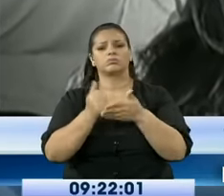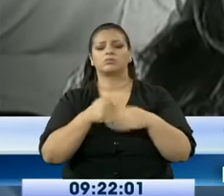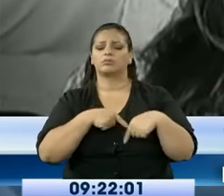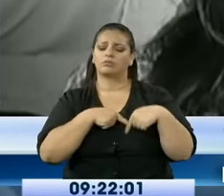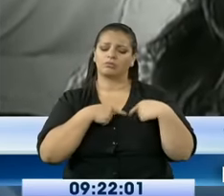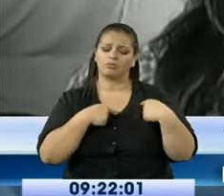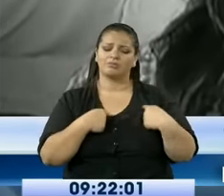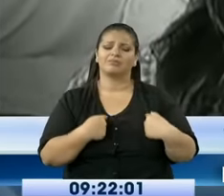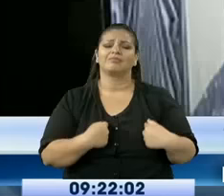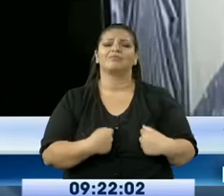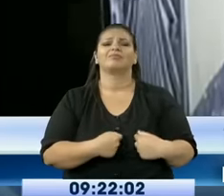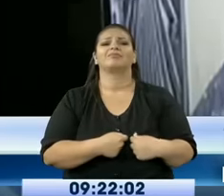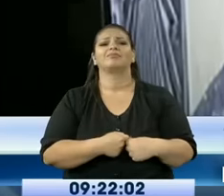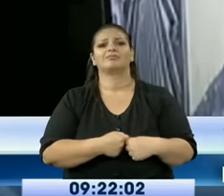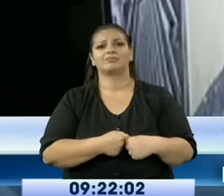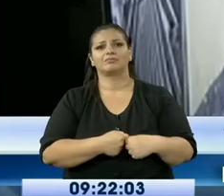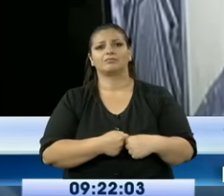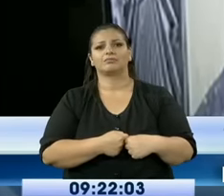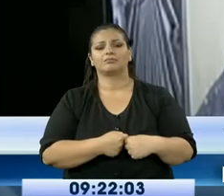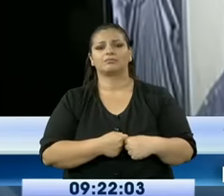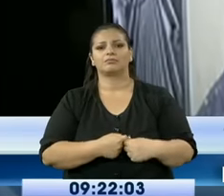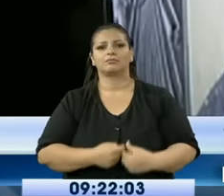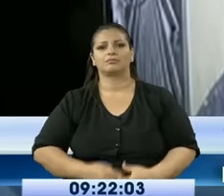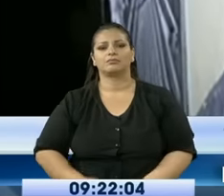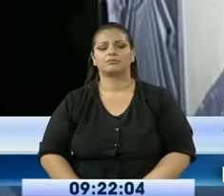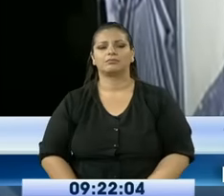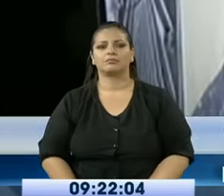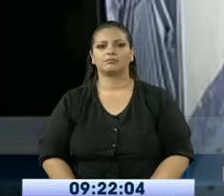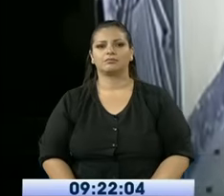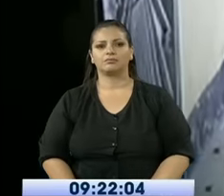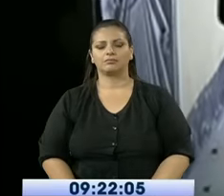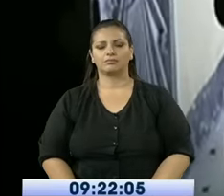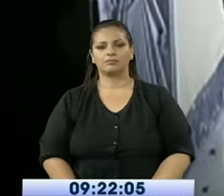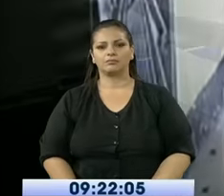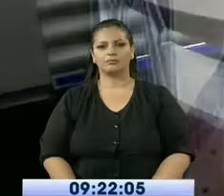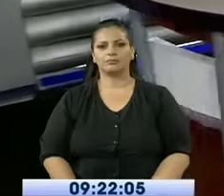pido, por favor. Informó Jorge Escobar.